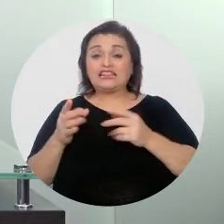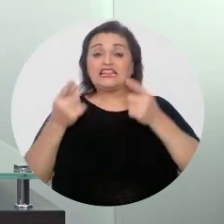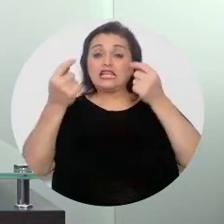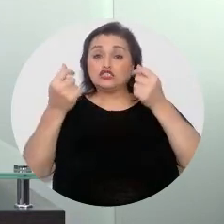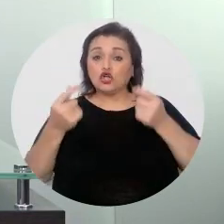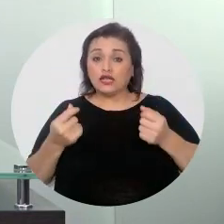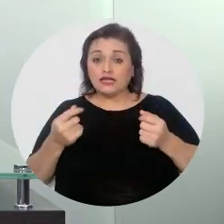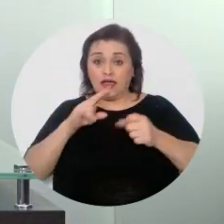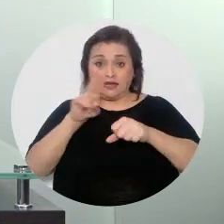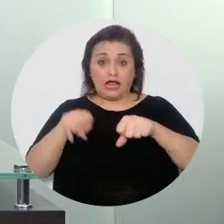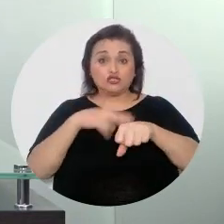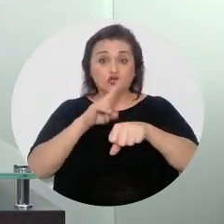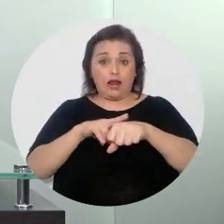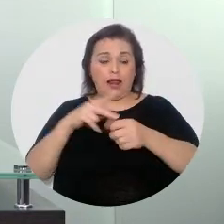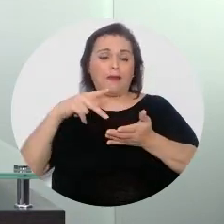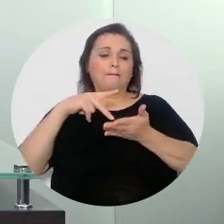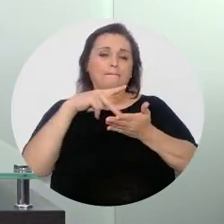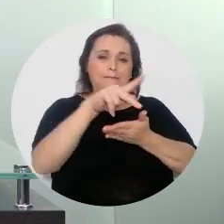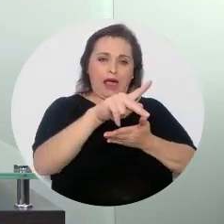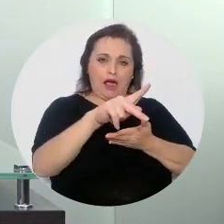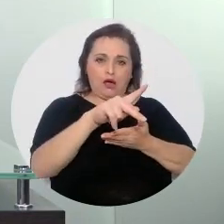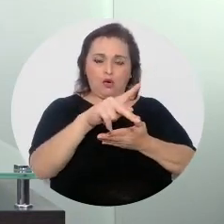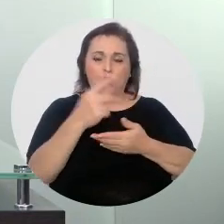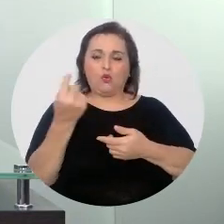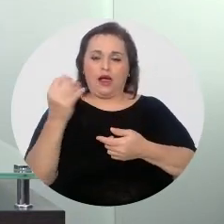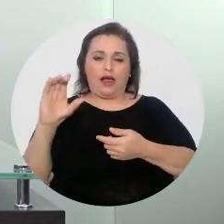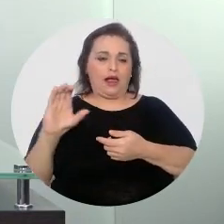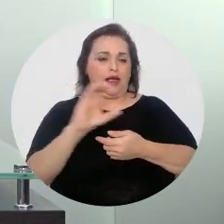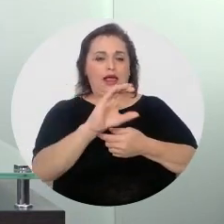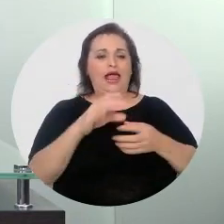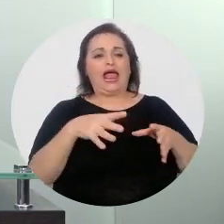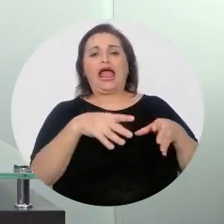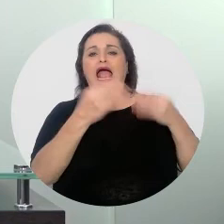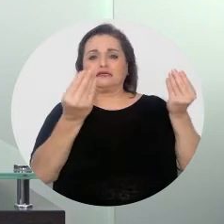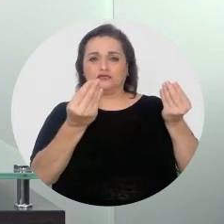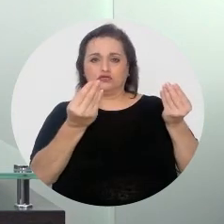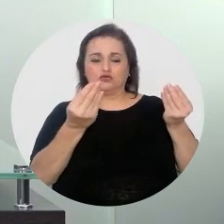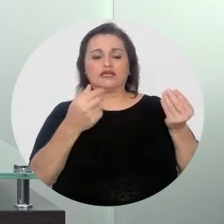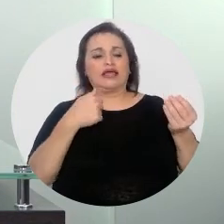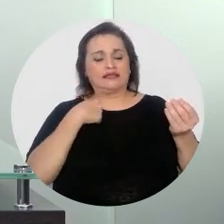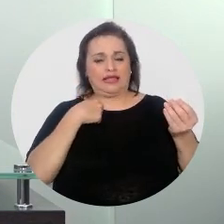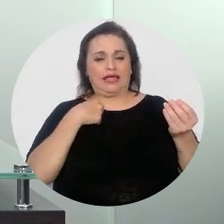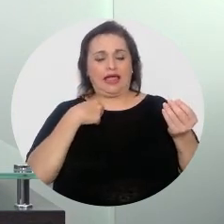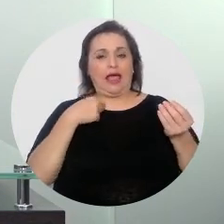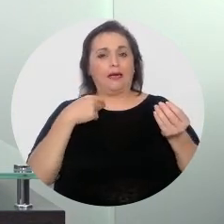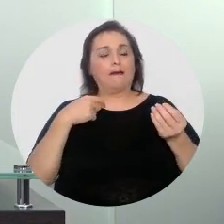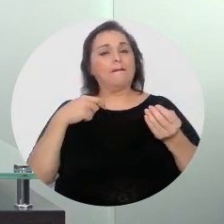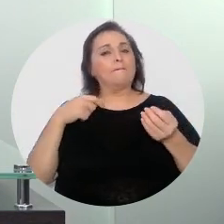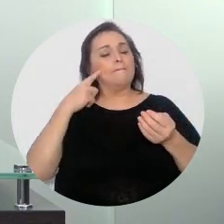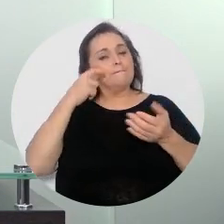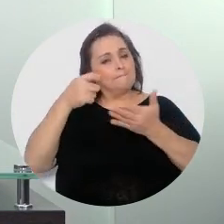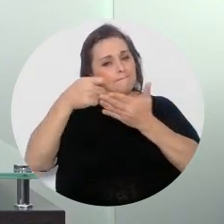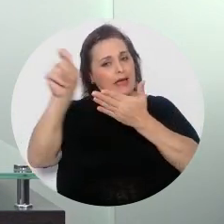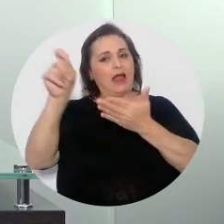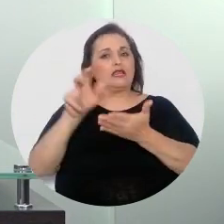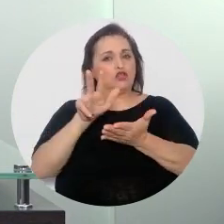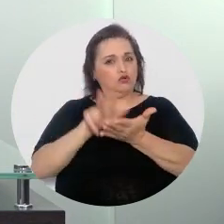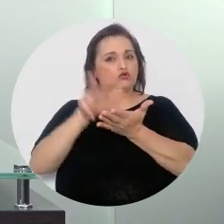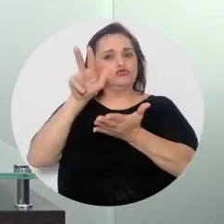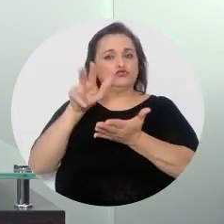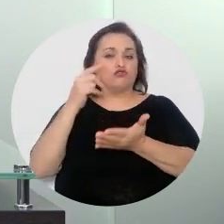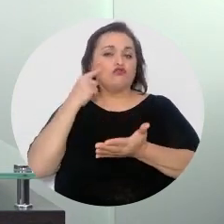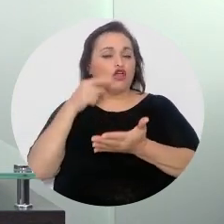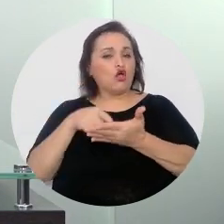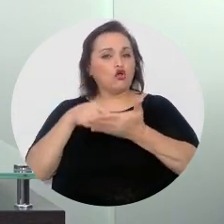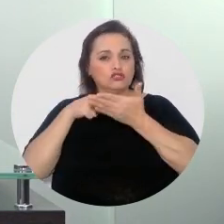ordenando a la Tesorería Nacional el giro correspondiente de aquellos gastos que se tengan como válidos para el efecto de